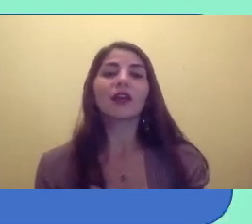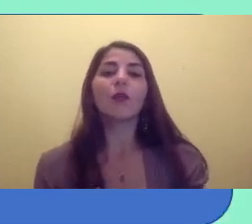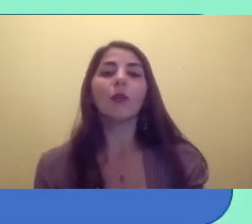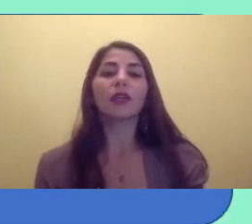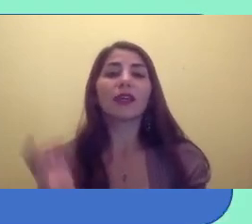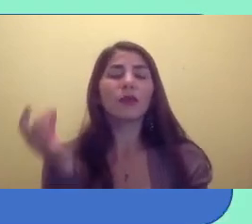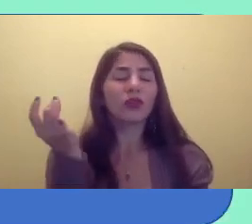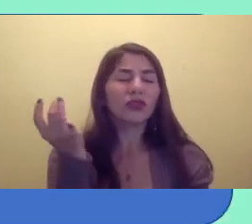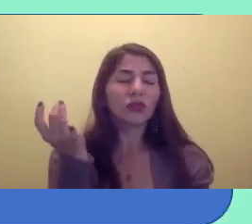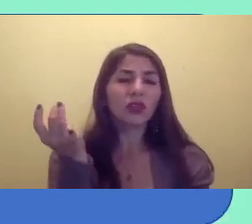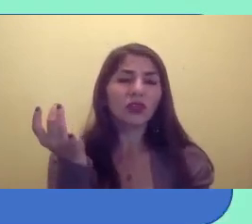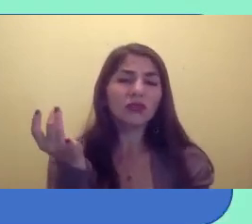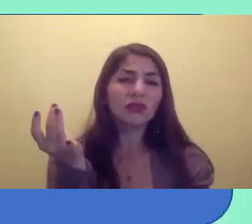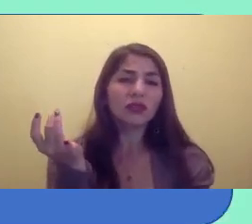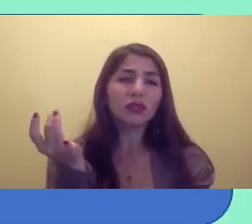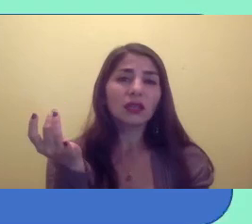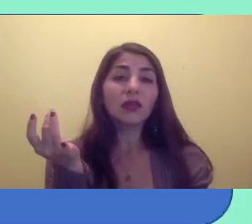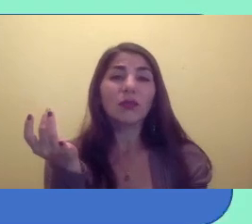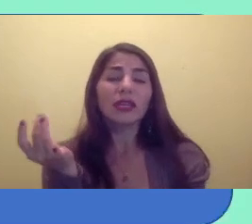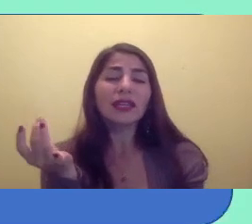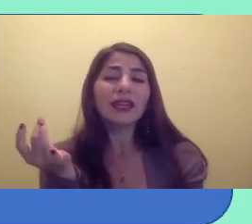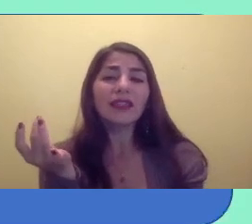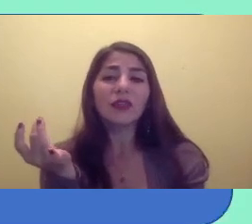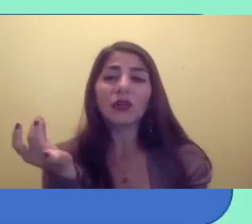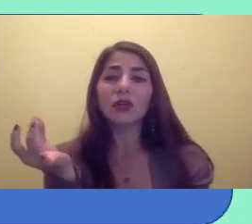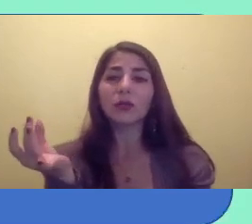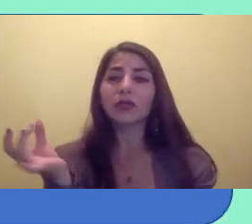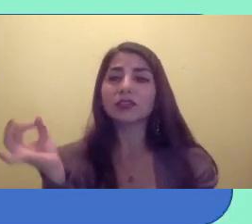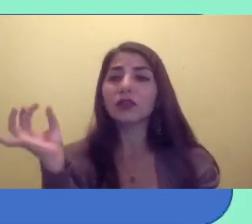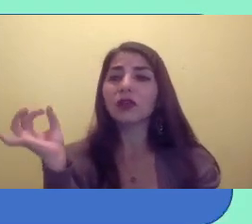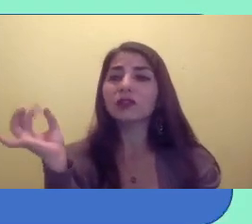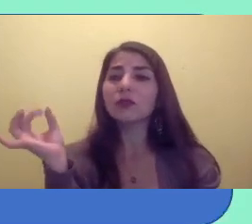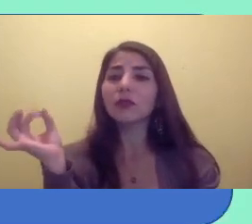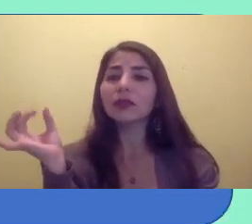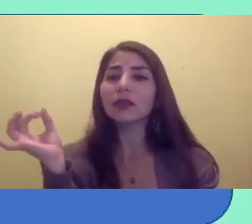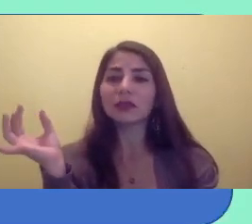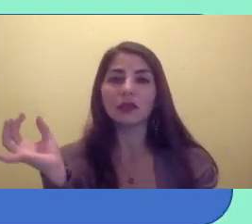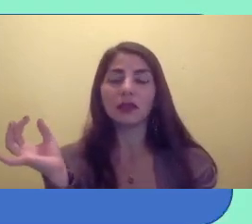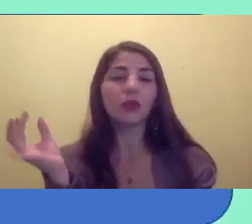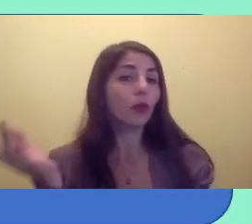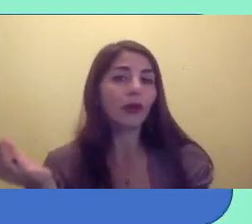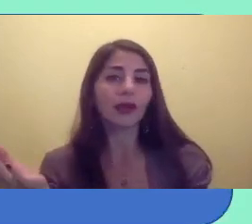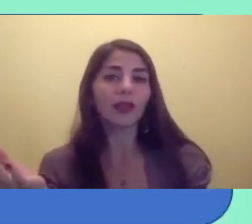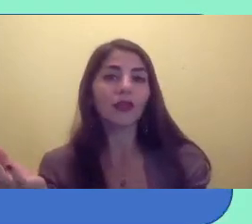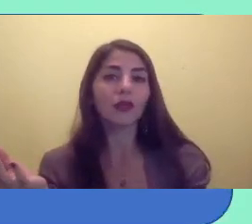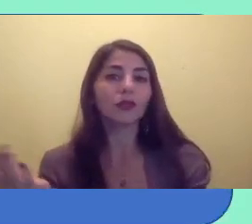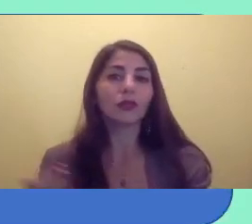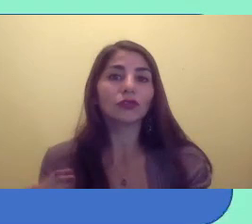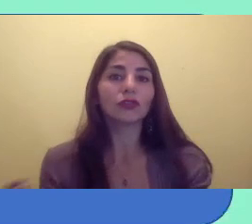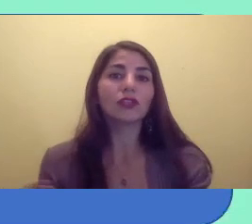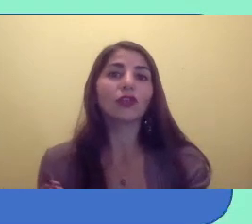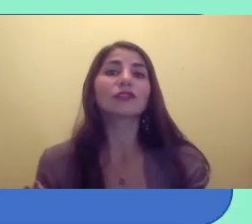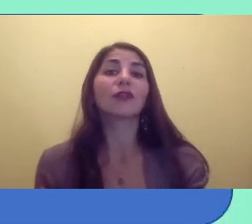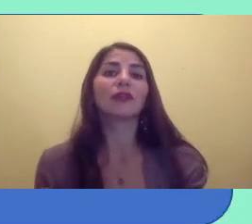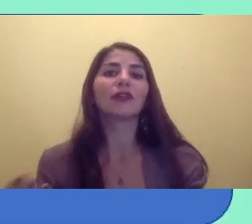distintas señas como por ejemplo dolor, tengo que poner cara de dolor, porque si yo hago simplemente así y no pongo cara de dolor,